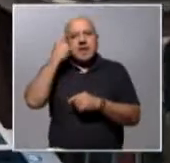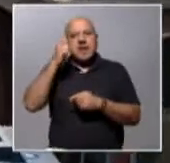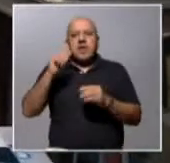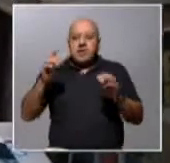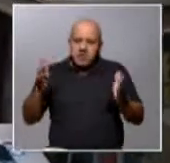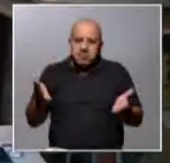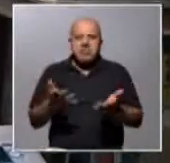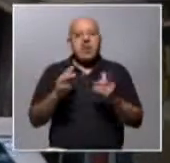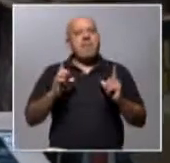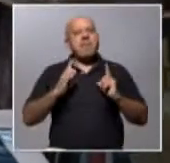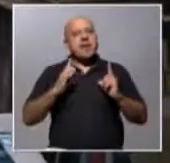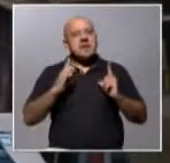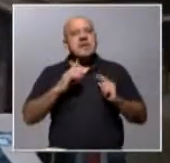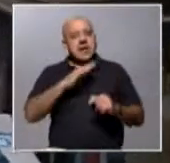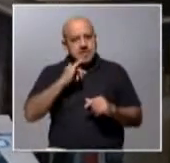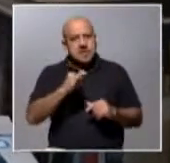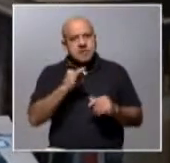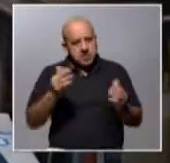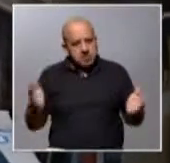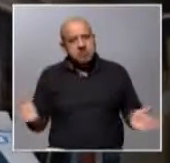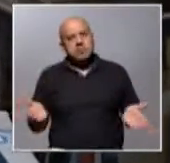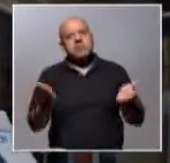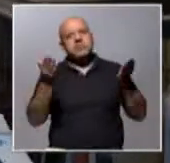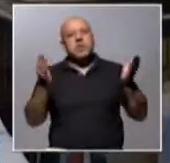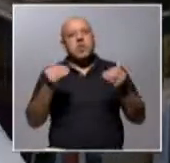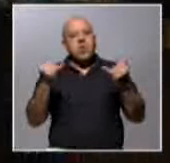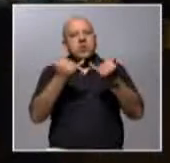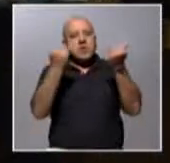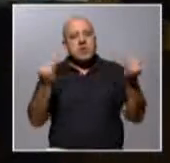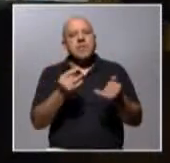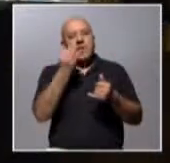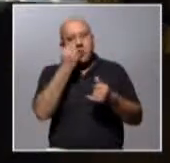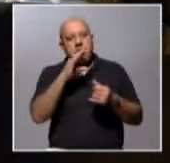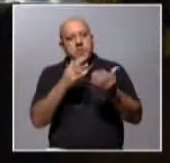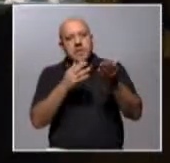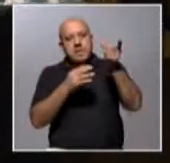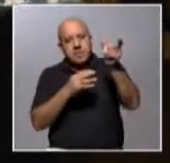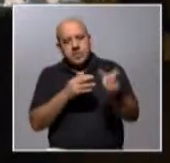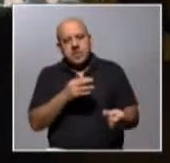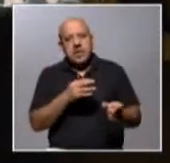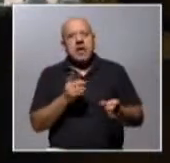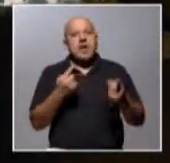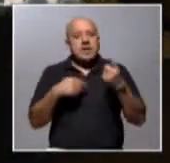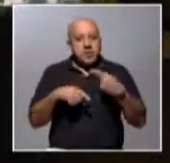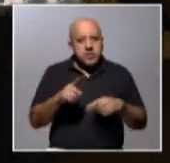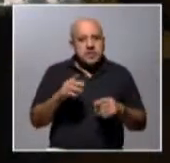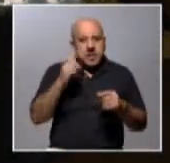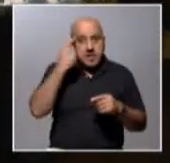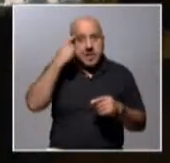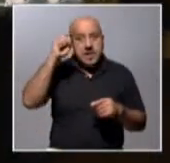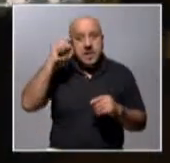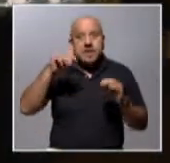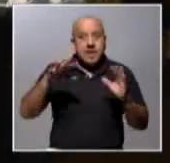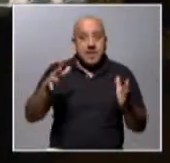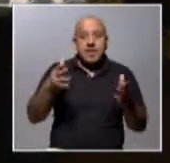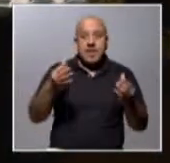amanecer día más, día menos, mejor para él. Entonces, la idea era un plato de comida